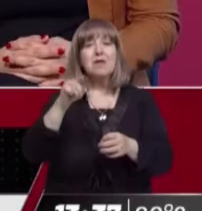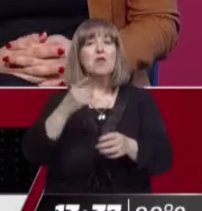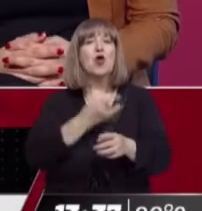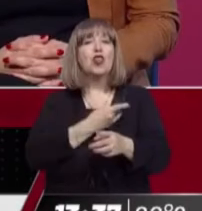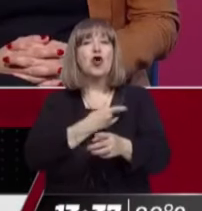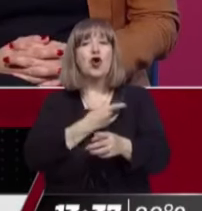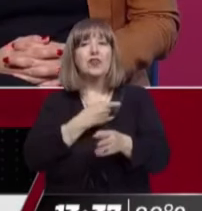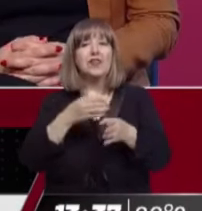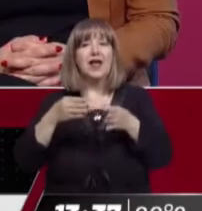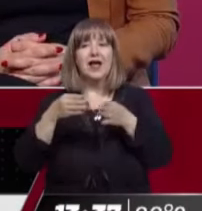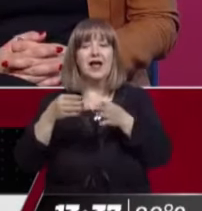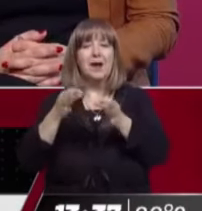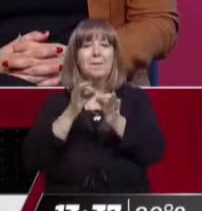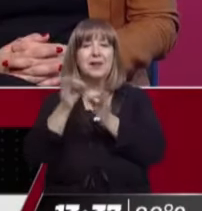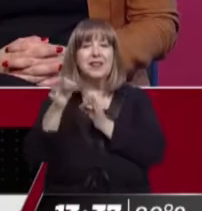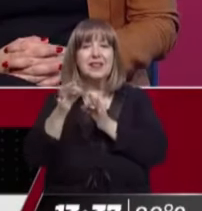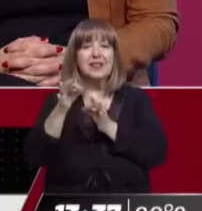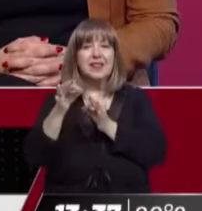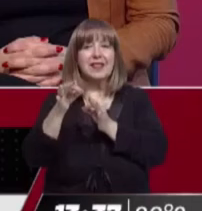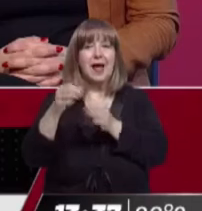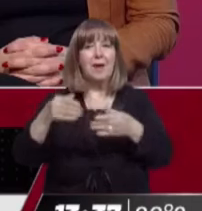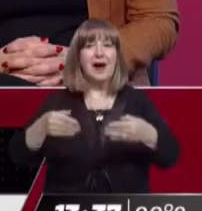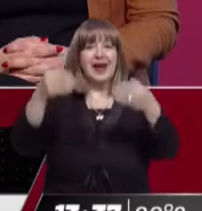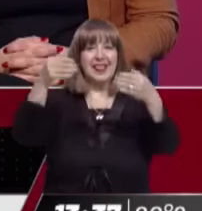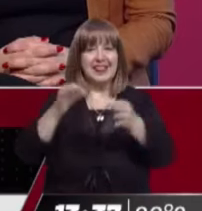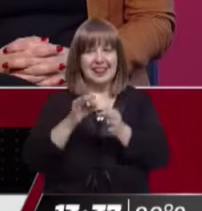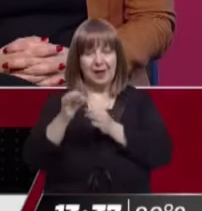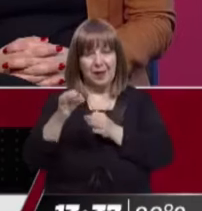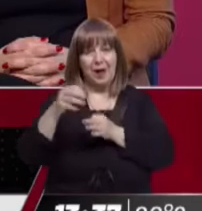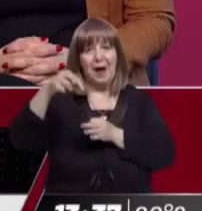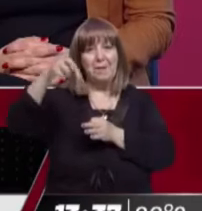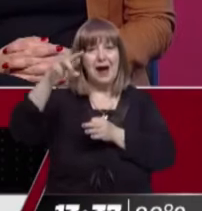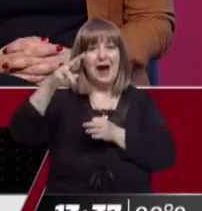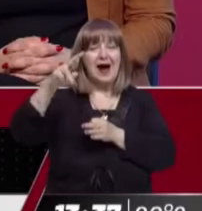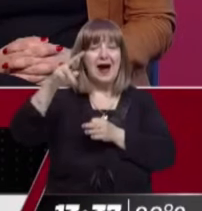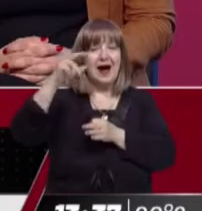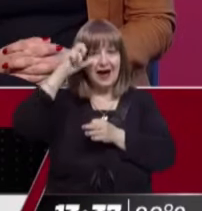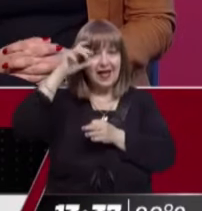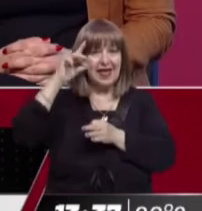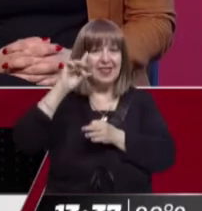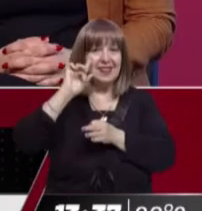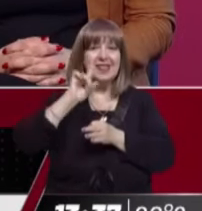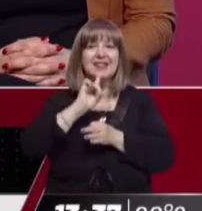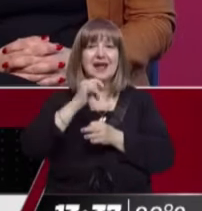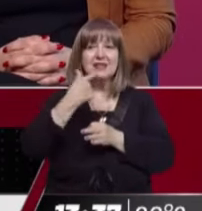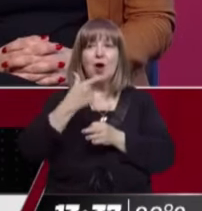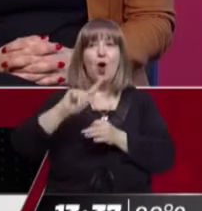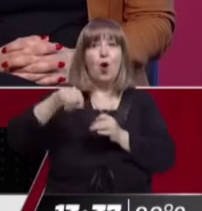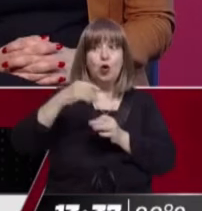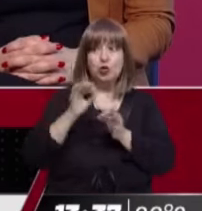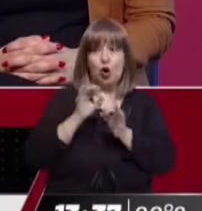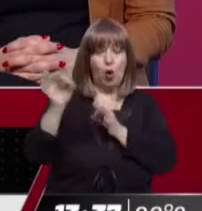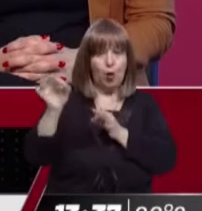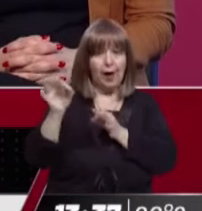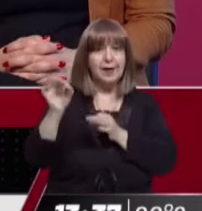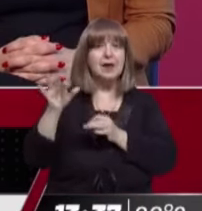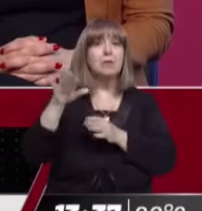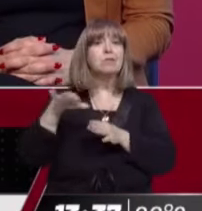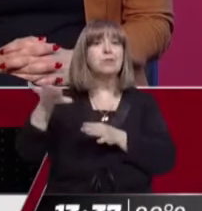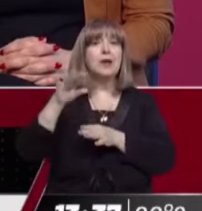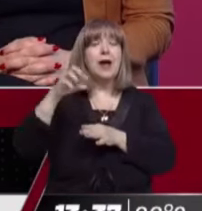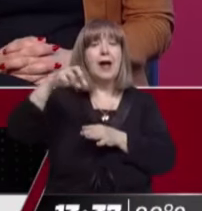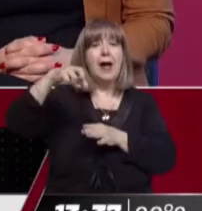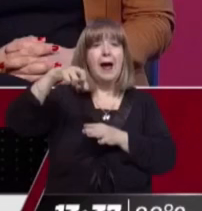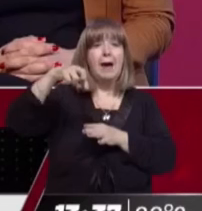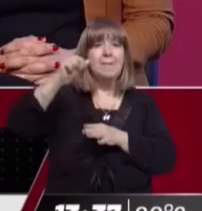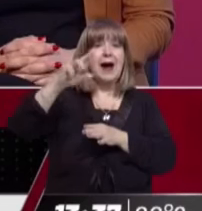que pasa, chicos, porque muy cerquita está también el Paramillo, donde se ha registrado hace tiempo lo que fue el intoxicación y envenenamiento